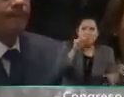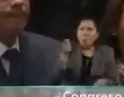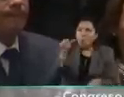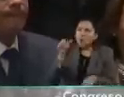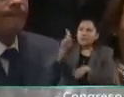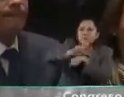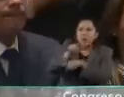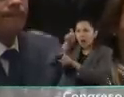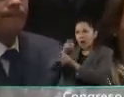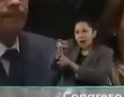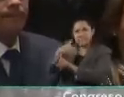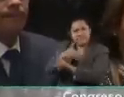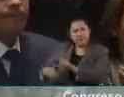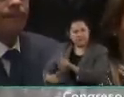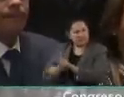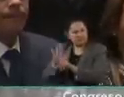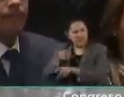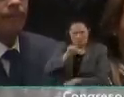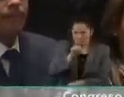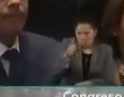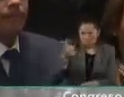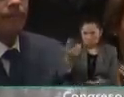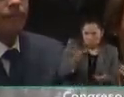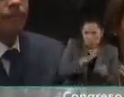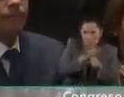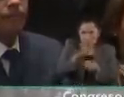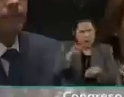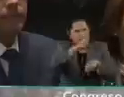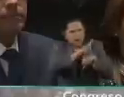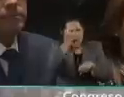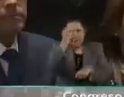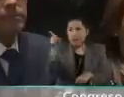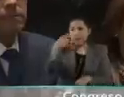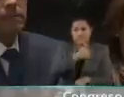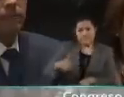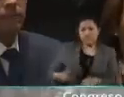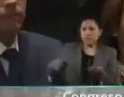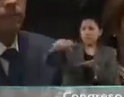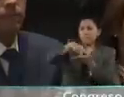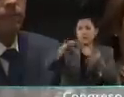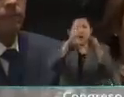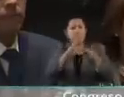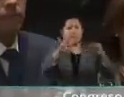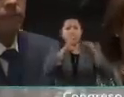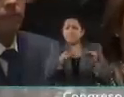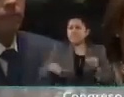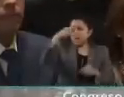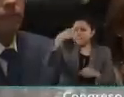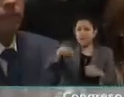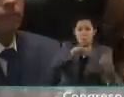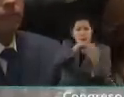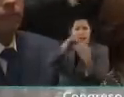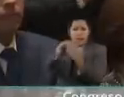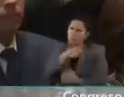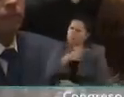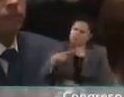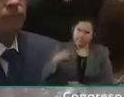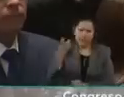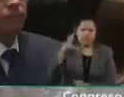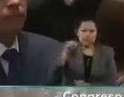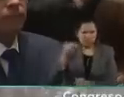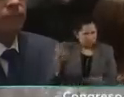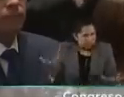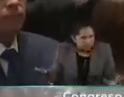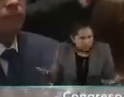día donde el gobierno se dedicara a mentir propagandísticamente y a engañar al pueblo de México. Esta es otra promesa y otro postulado